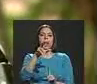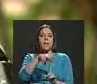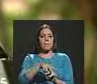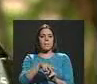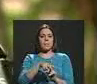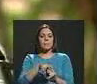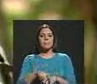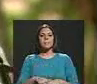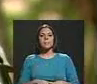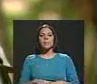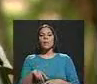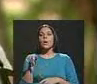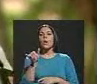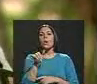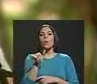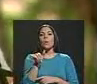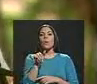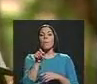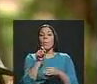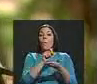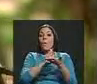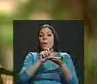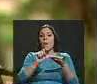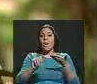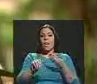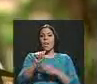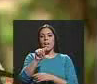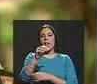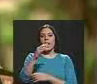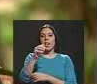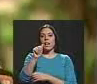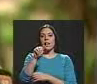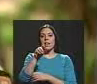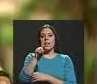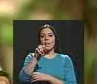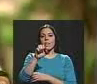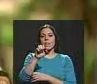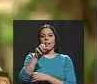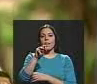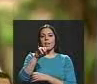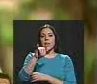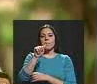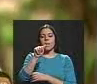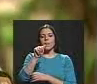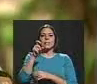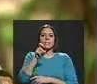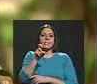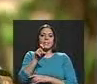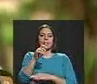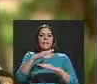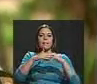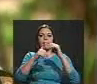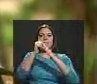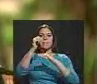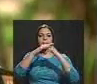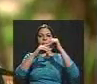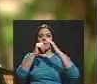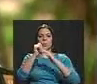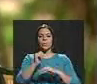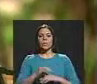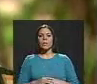aplicación como es academia requiere una infraestructura